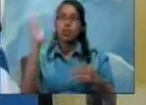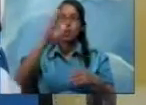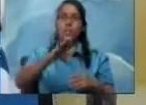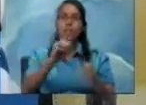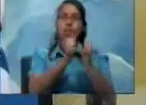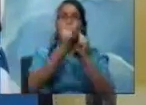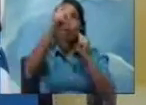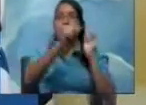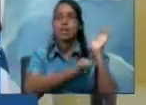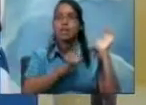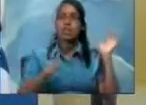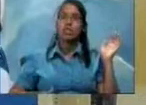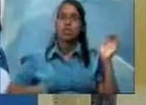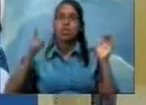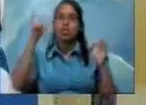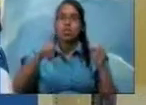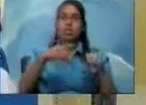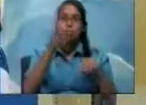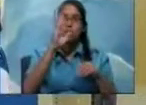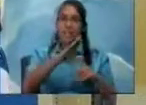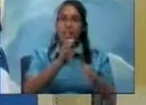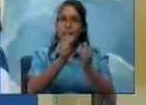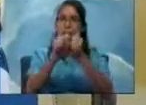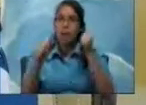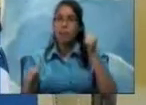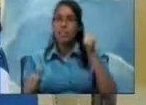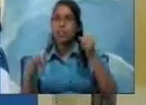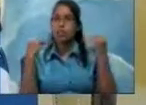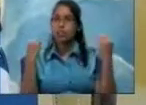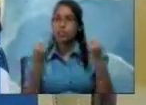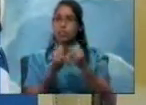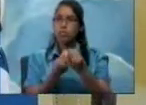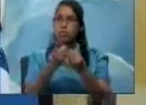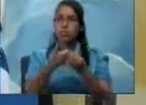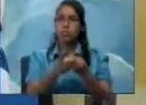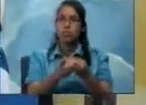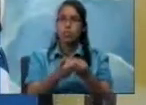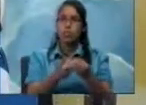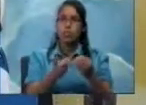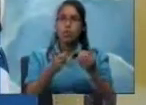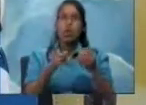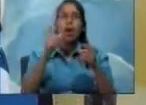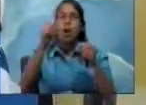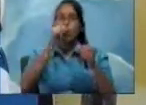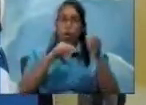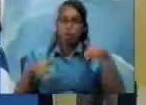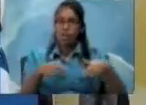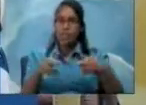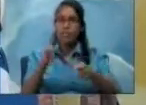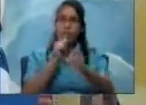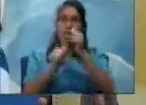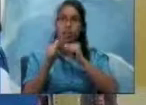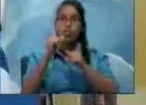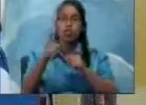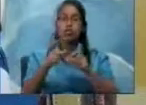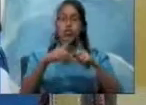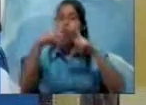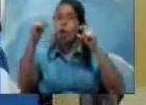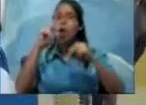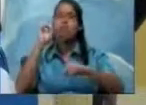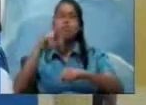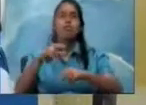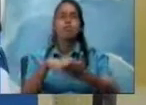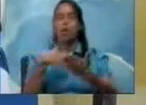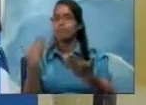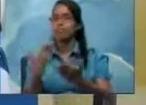el señor son como el que está plantado junto a corriente de agua que da su fruto en su tiempo y su hoja no cae